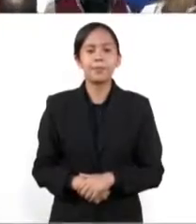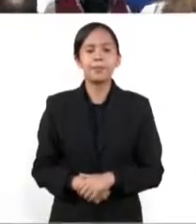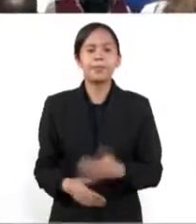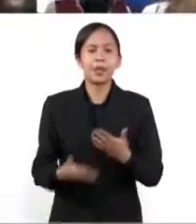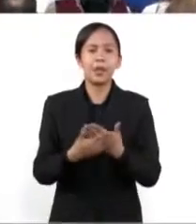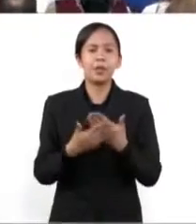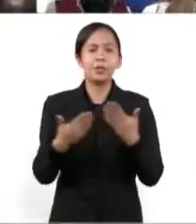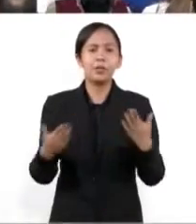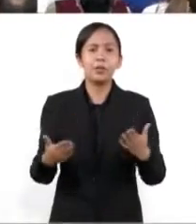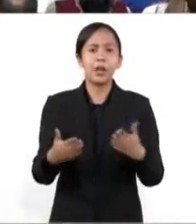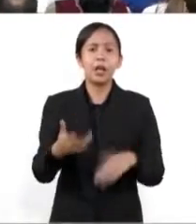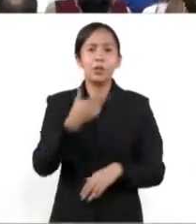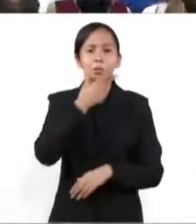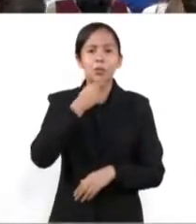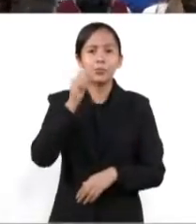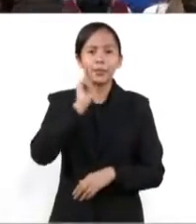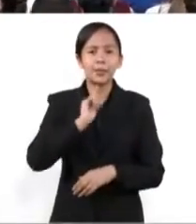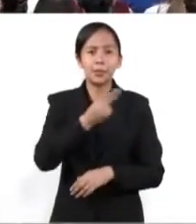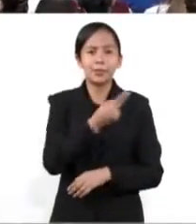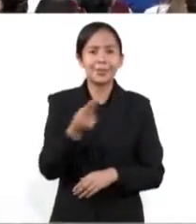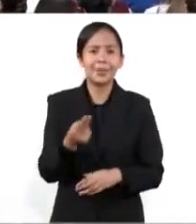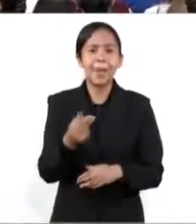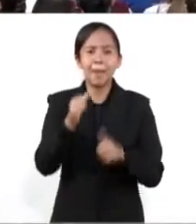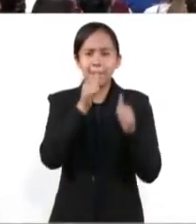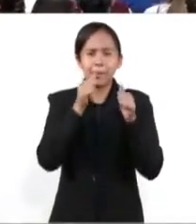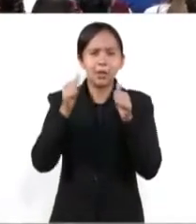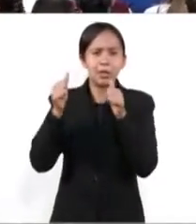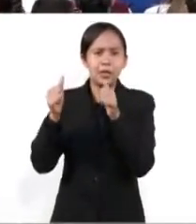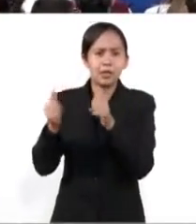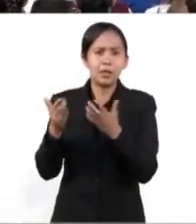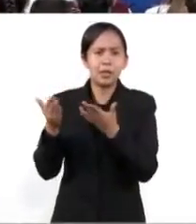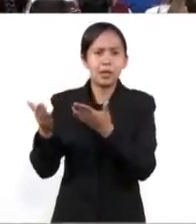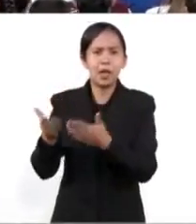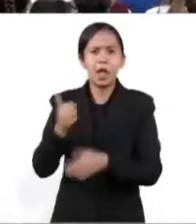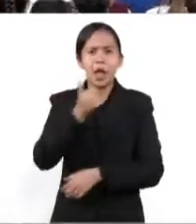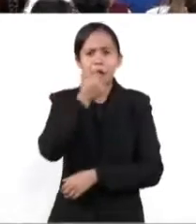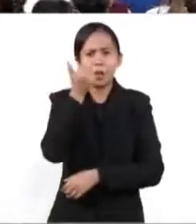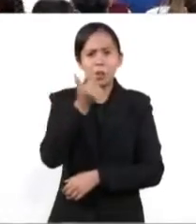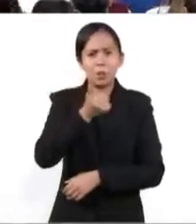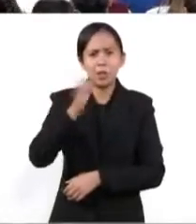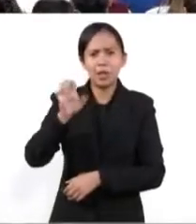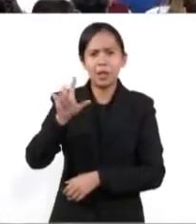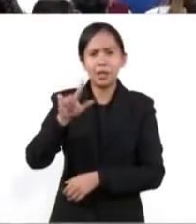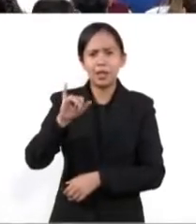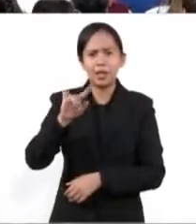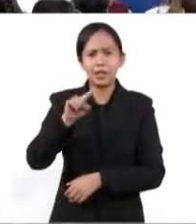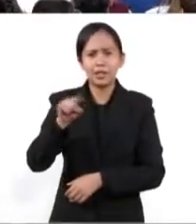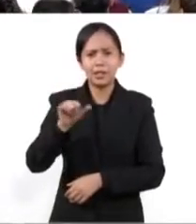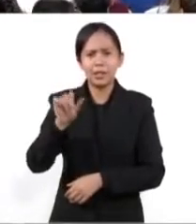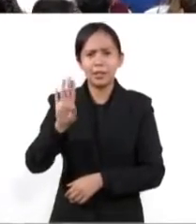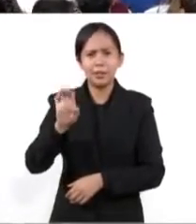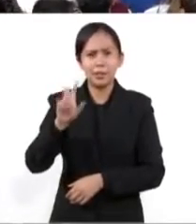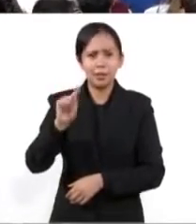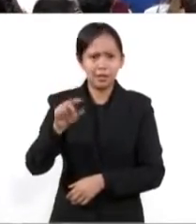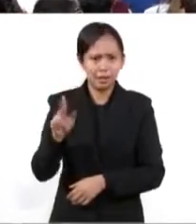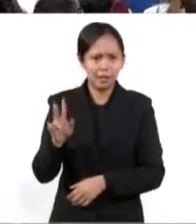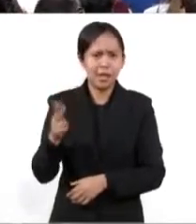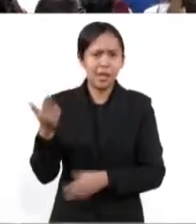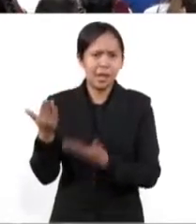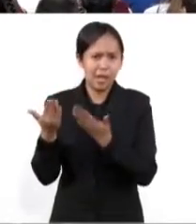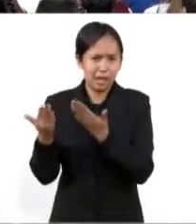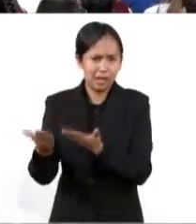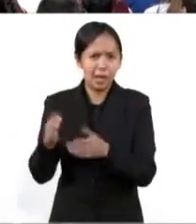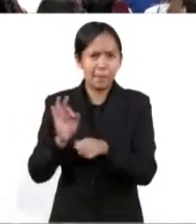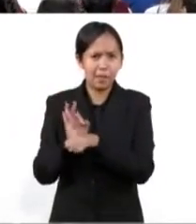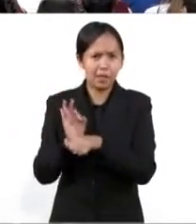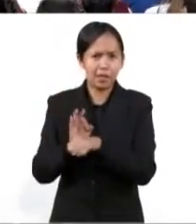Y enseguida, señoras y señores, escucharemos la participación de la alumna Elizabeth Alba Juárez, beneficiaria del programa